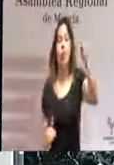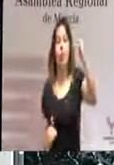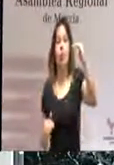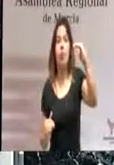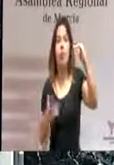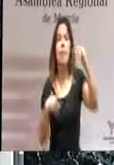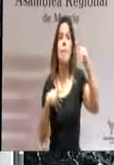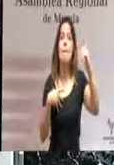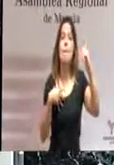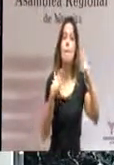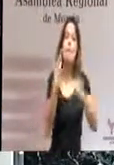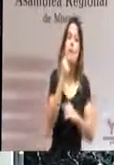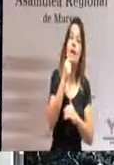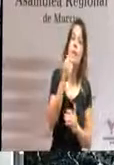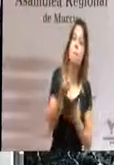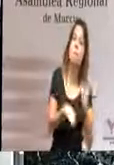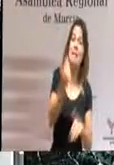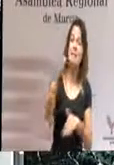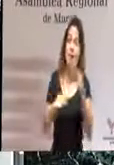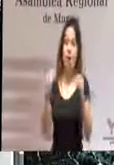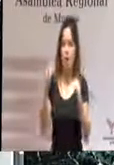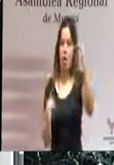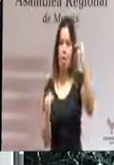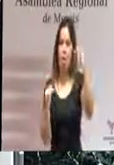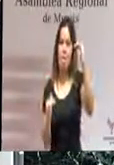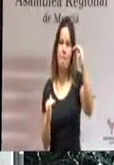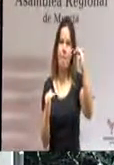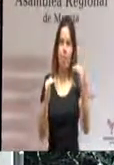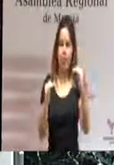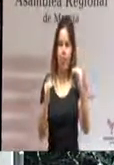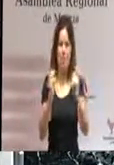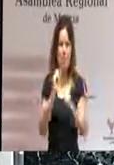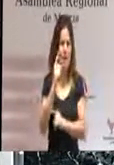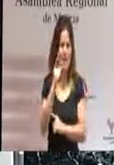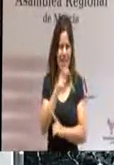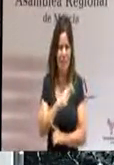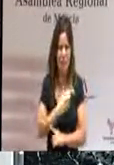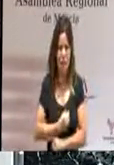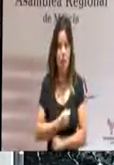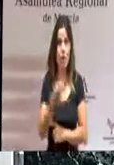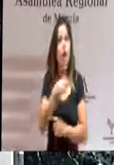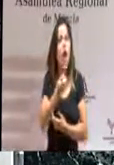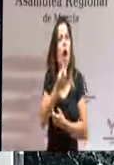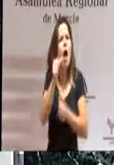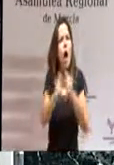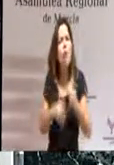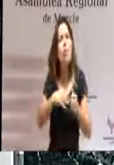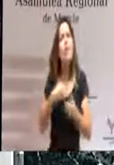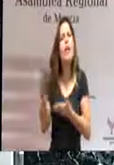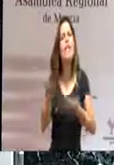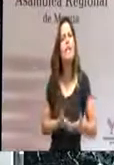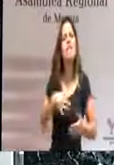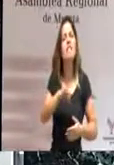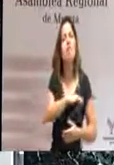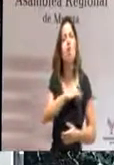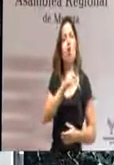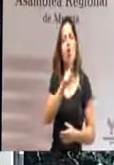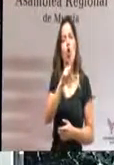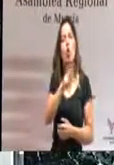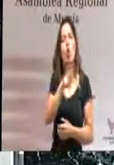los que más y los que menos tienen. Hacen ustedes aquí una exposición, bien podrían haber invitado al señor Luján a